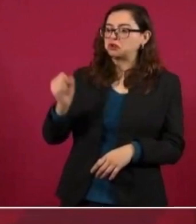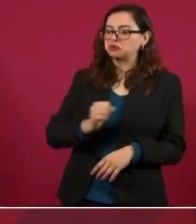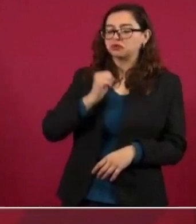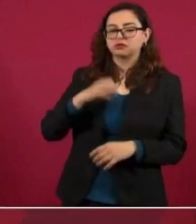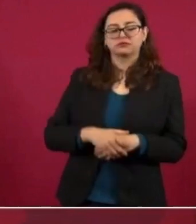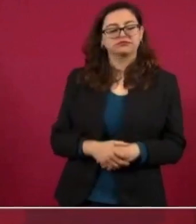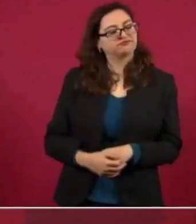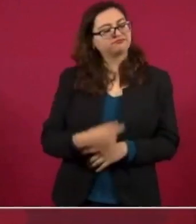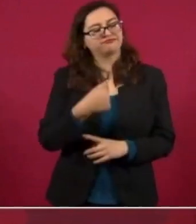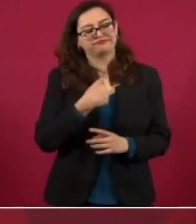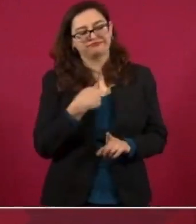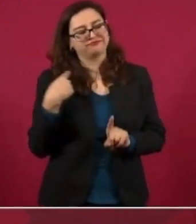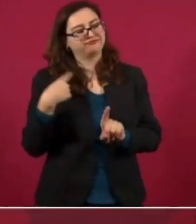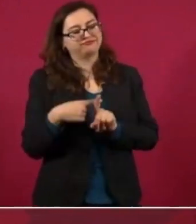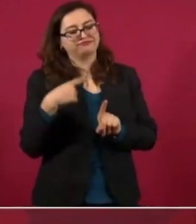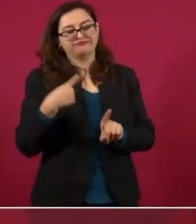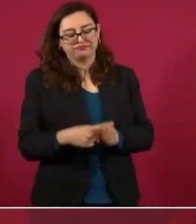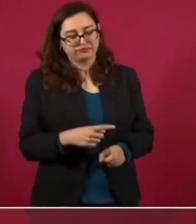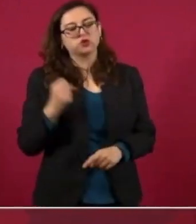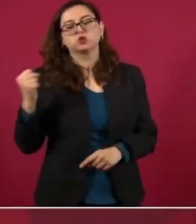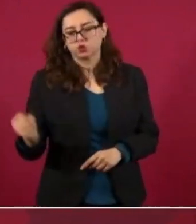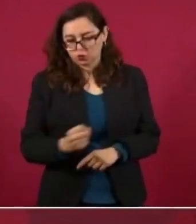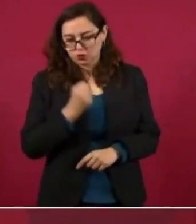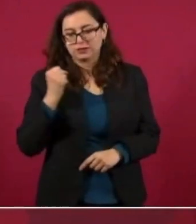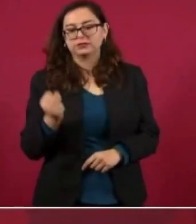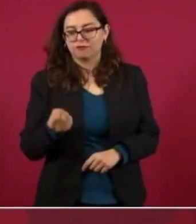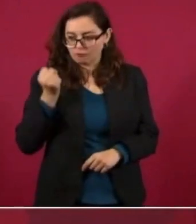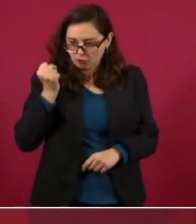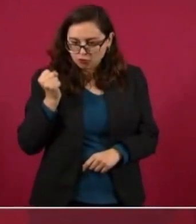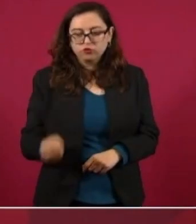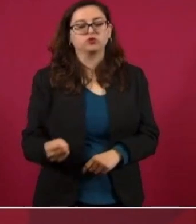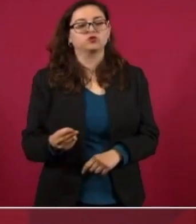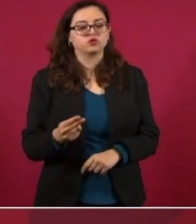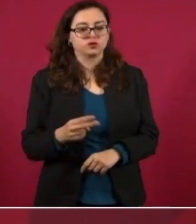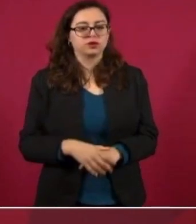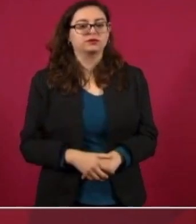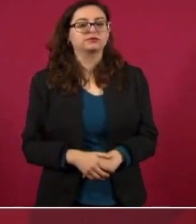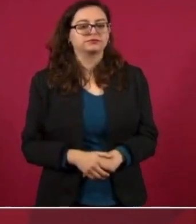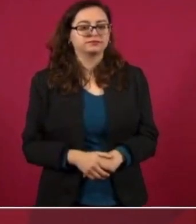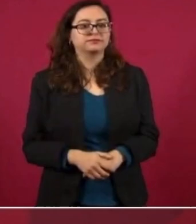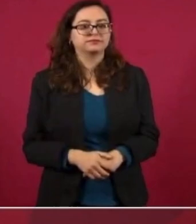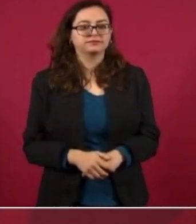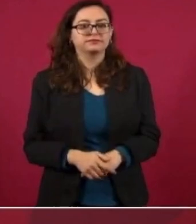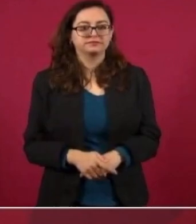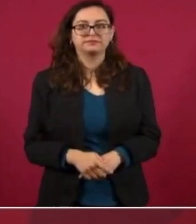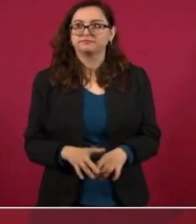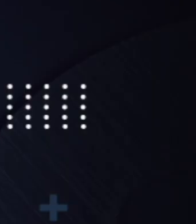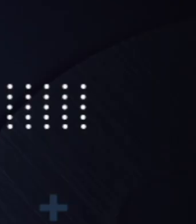estamos con buena suerte, tenemos protección.